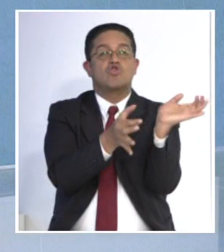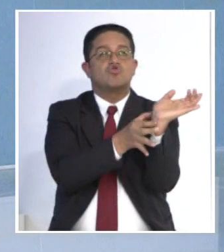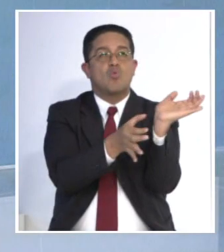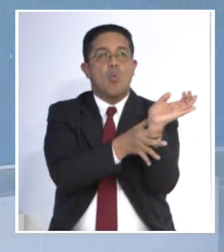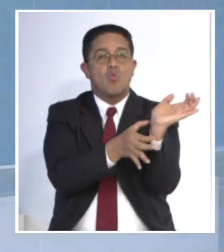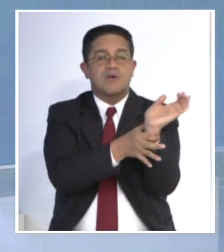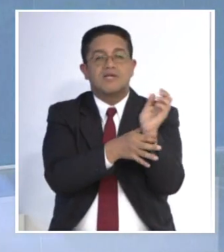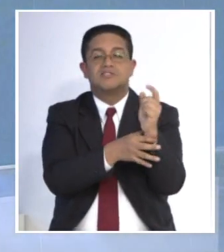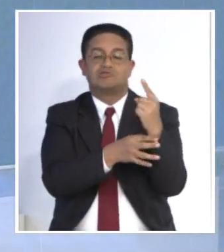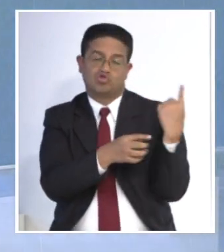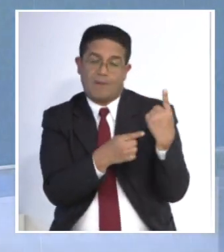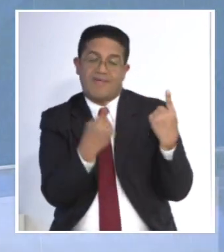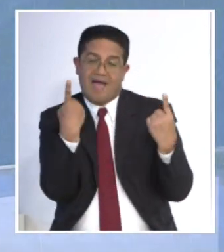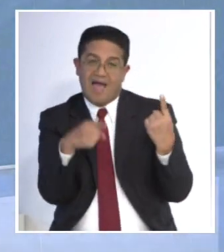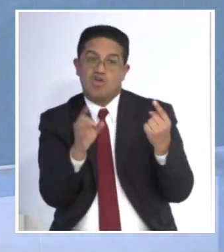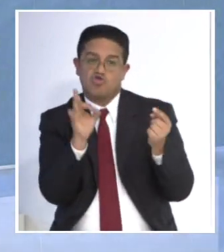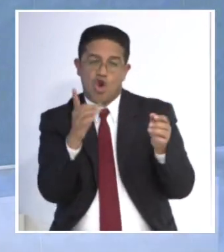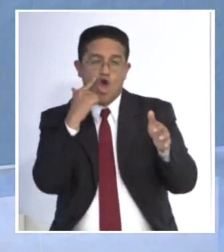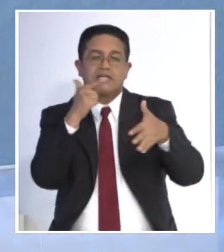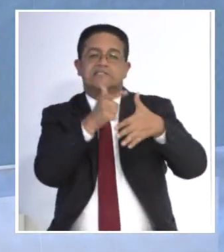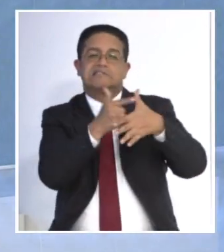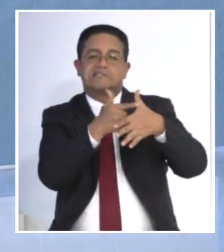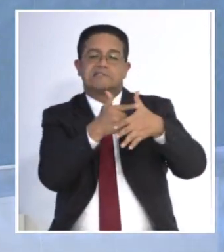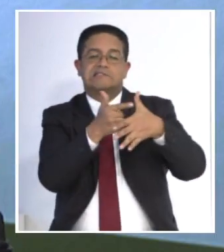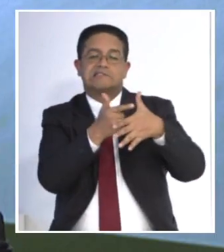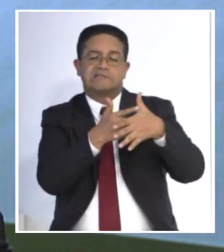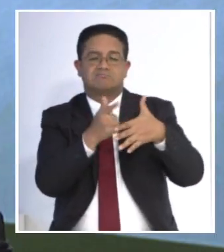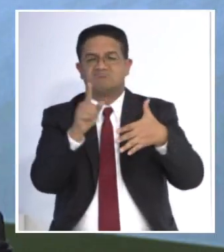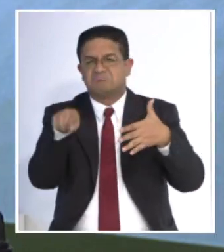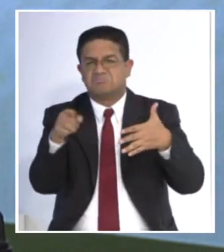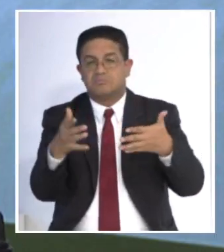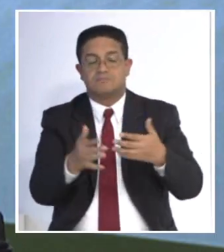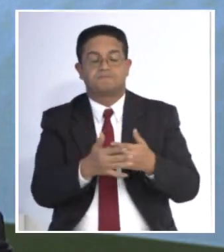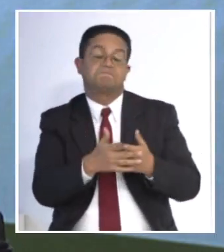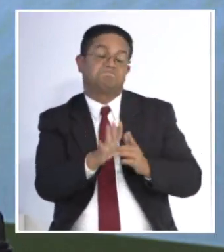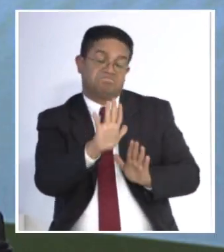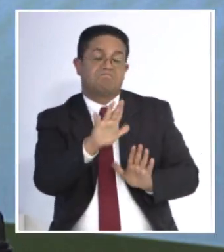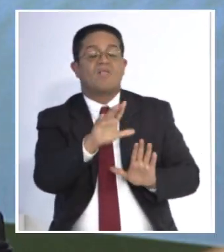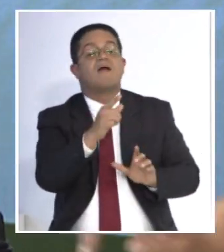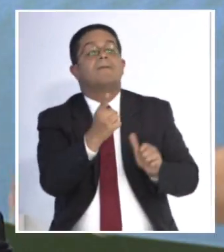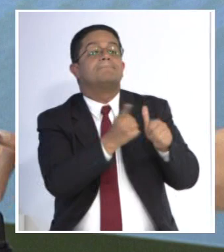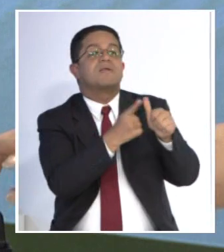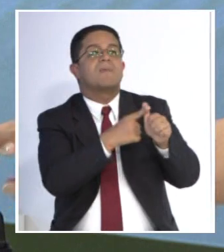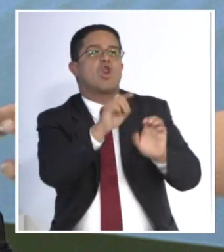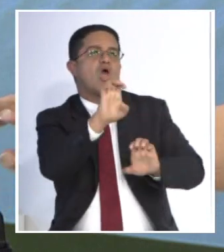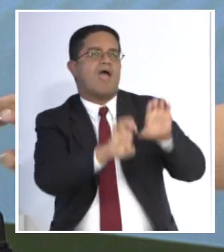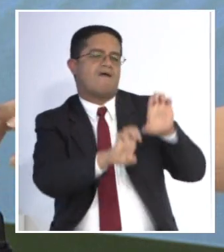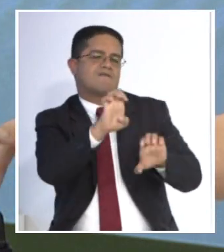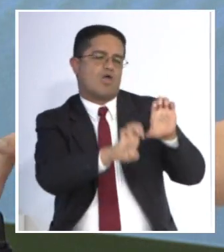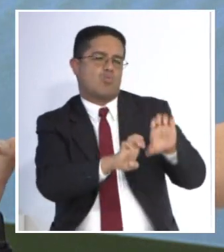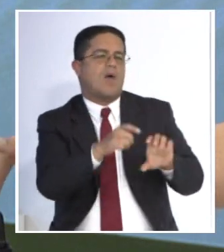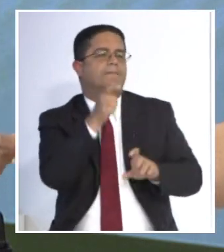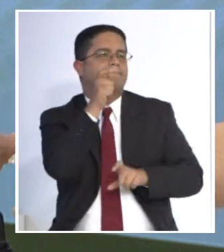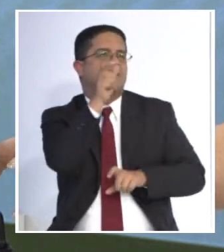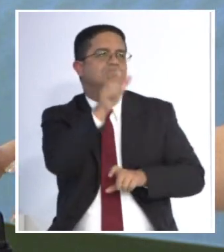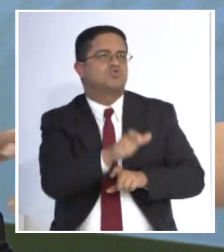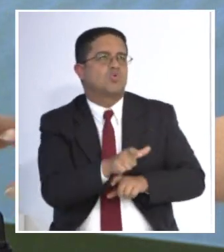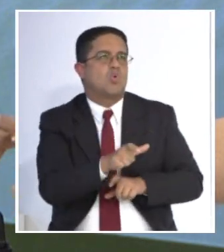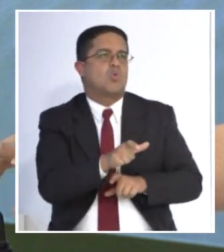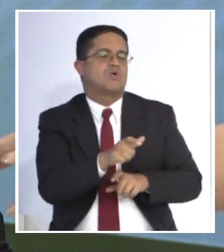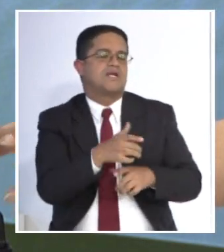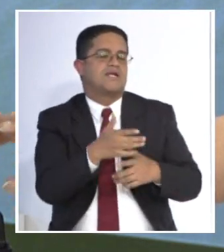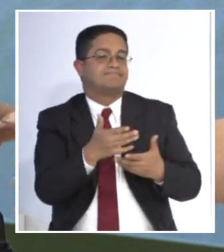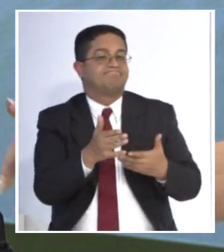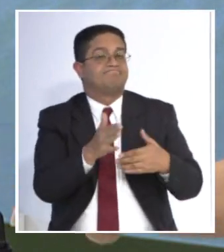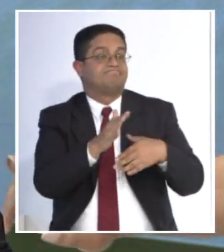solo hay dolor en el dedo pulgar, tendinitis. Hay que evaluar al paciente porque el dolor en el pulgar pudiera ser o una artrosis